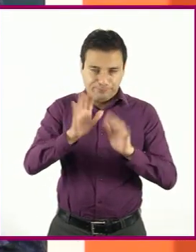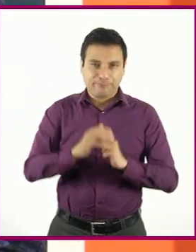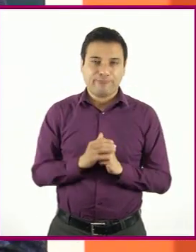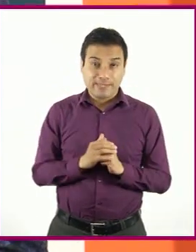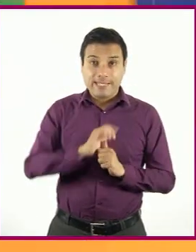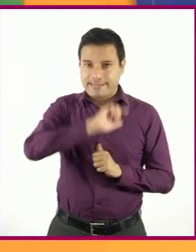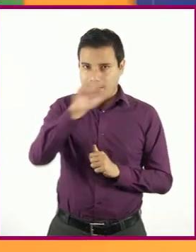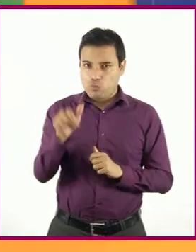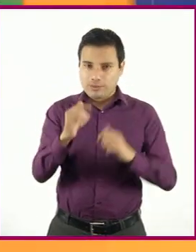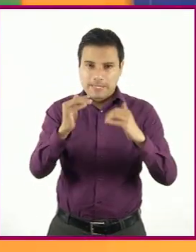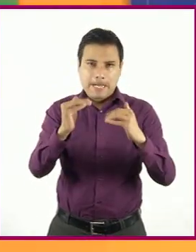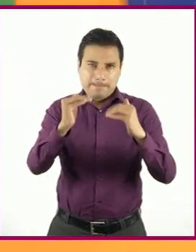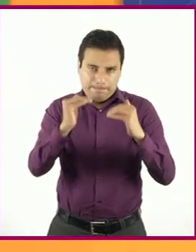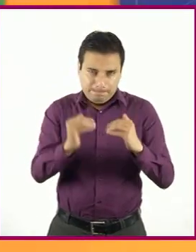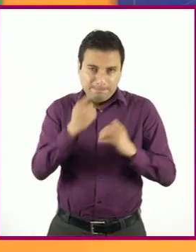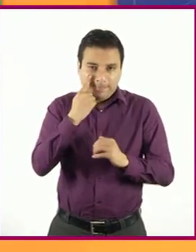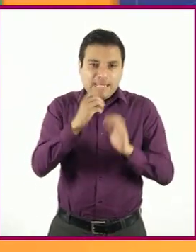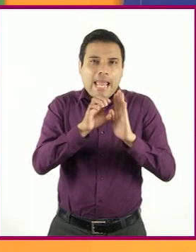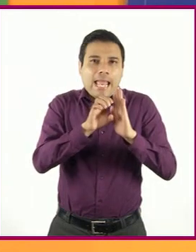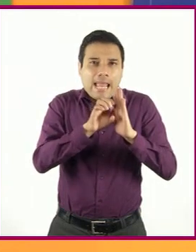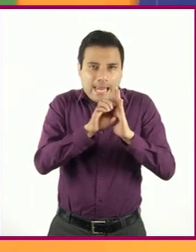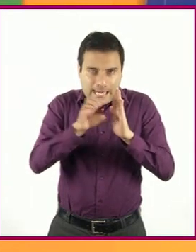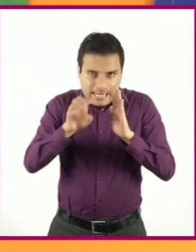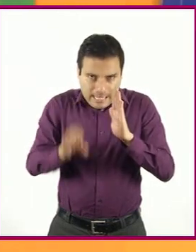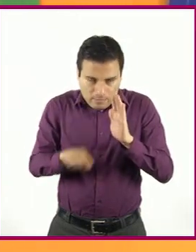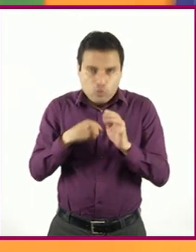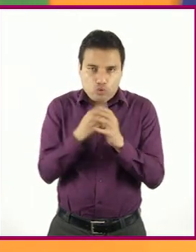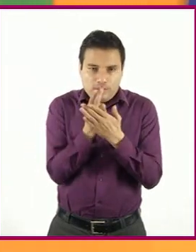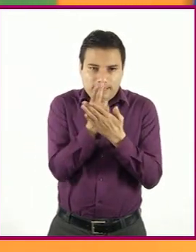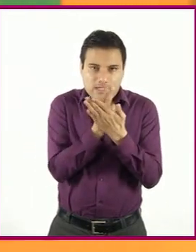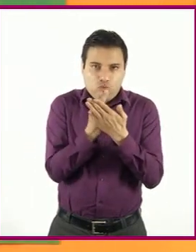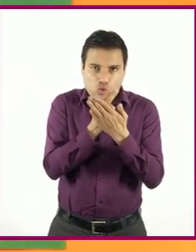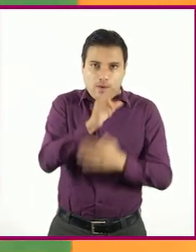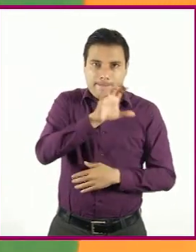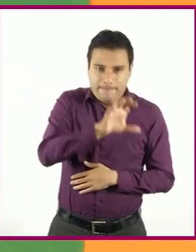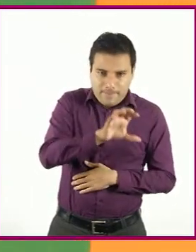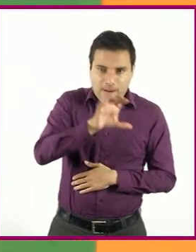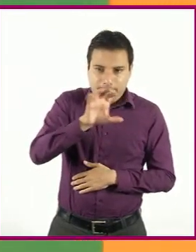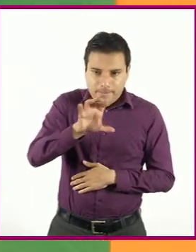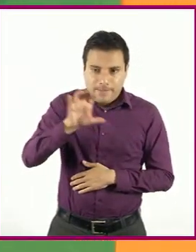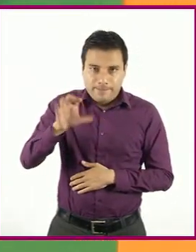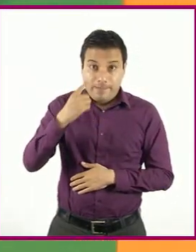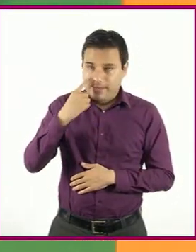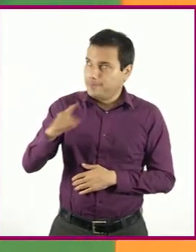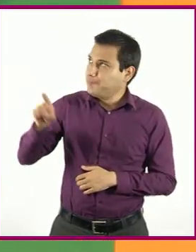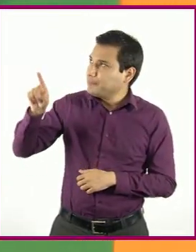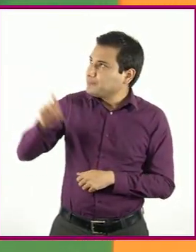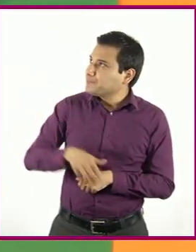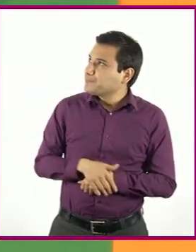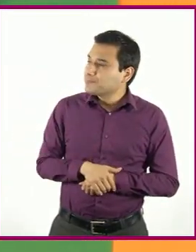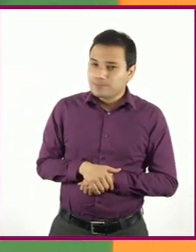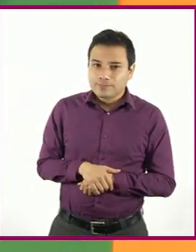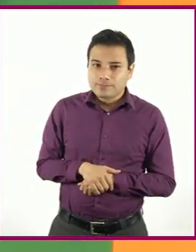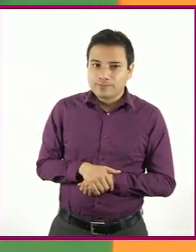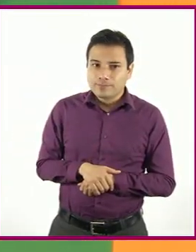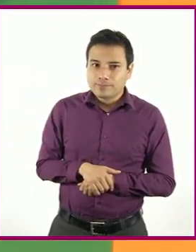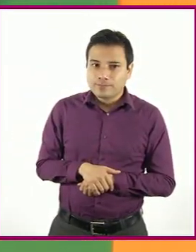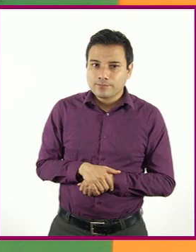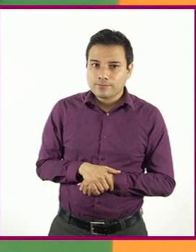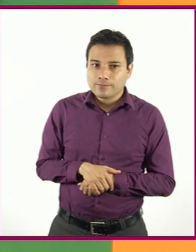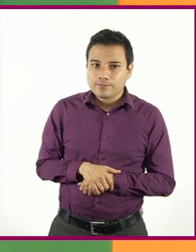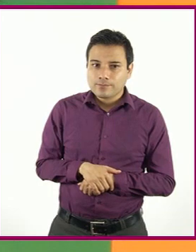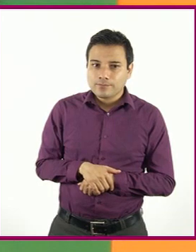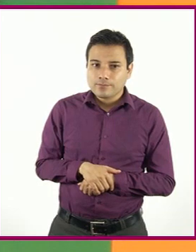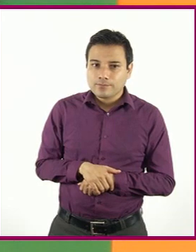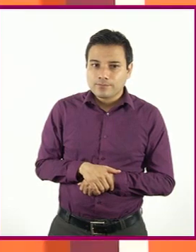algunas propuestas. Por ejemplo, en esta parte, yo había propuesto que el mecanismo para que la puerta abra estuviese por